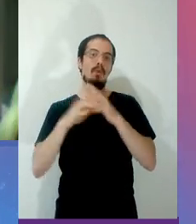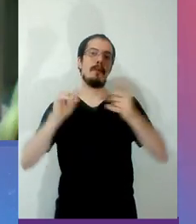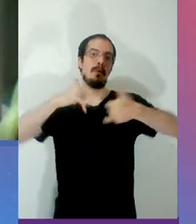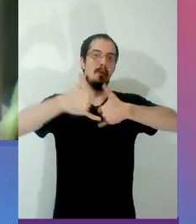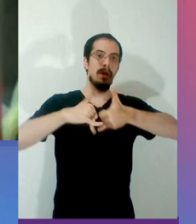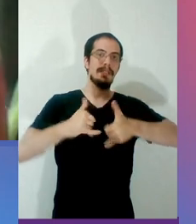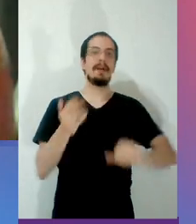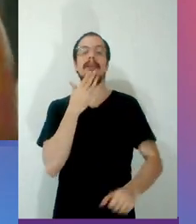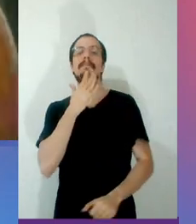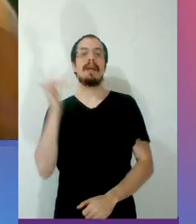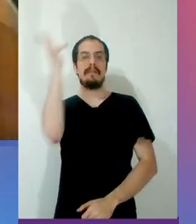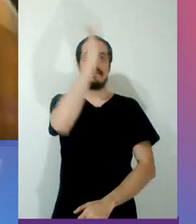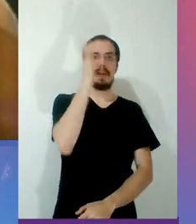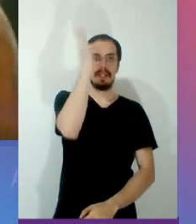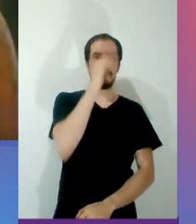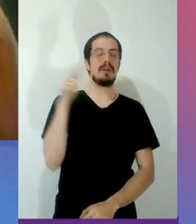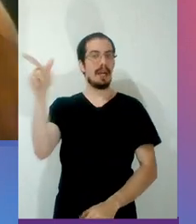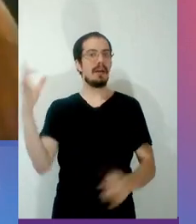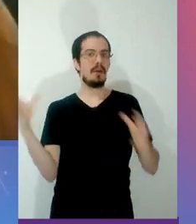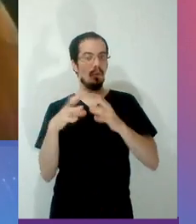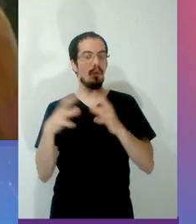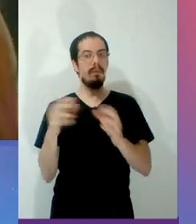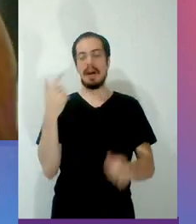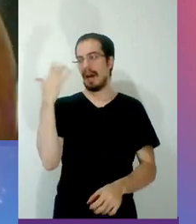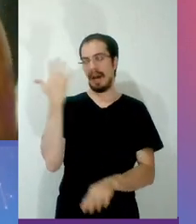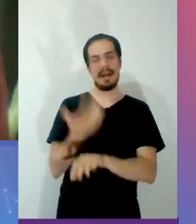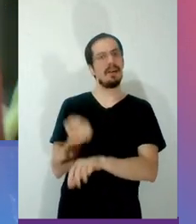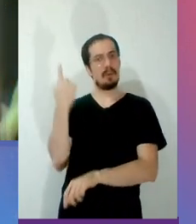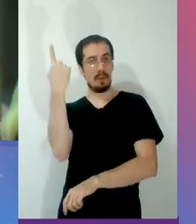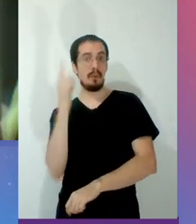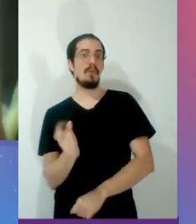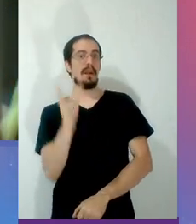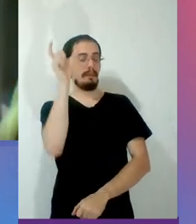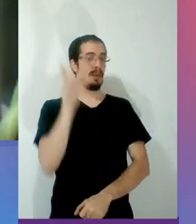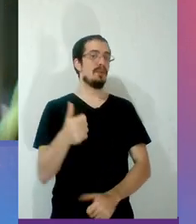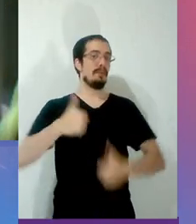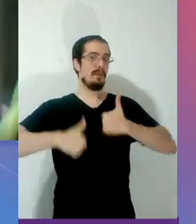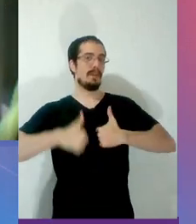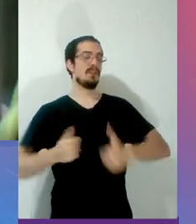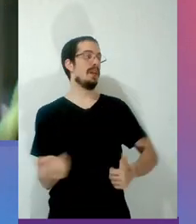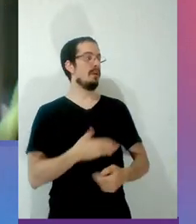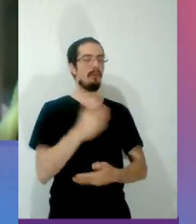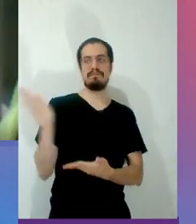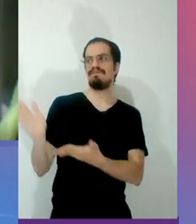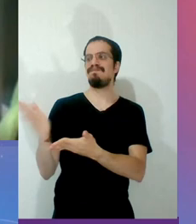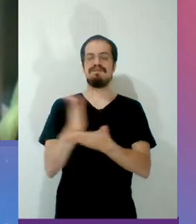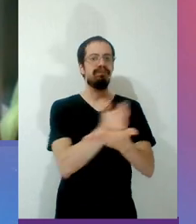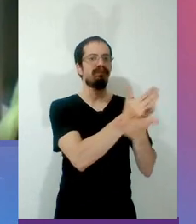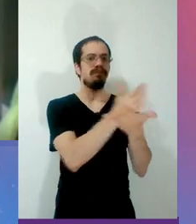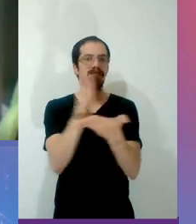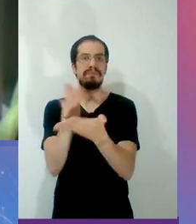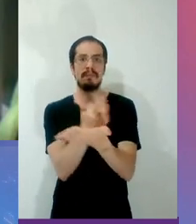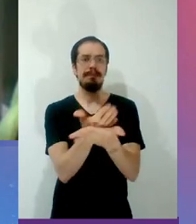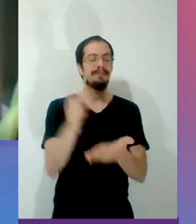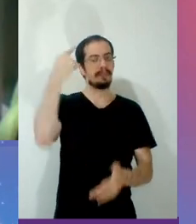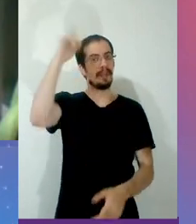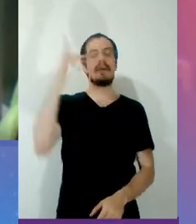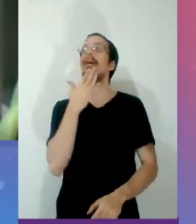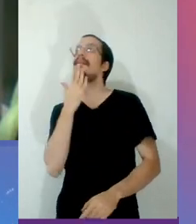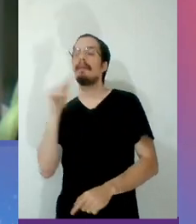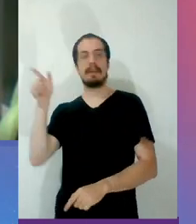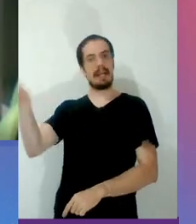Facebook, en donde había a lo mejor un moderador profesional, pero también donde las madres se